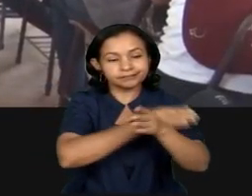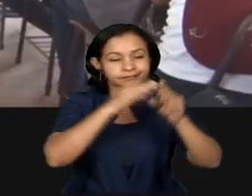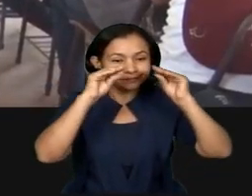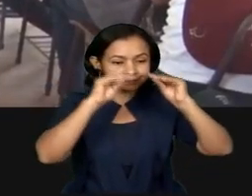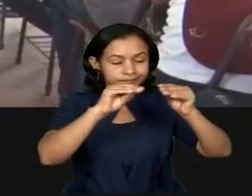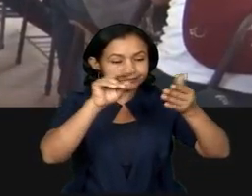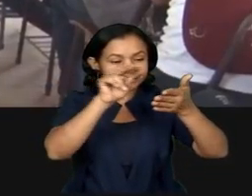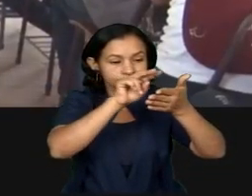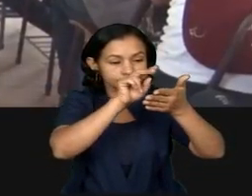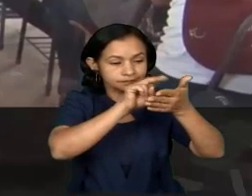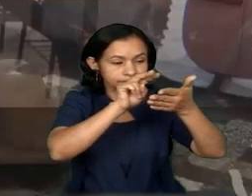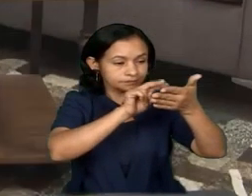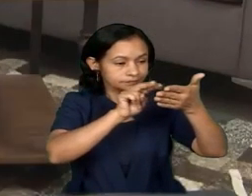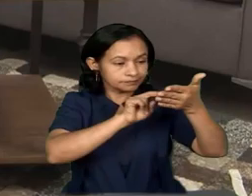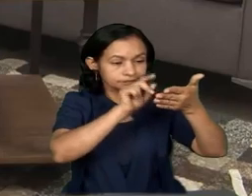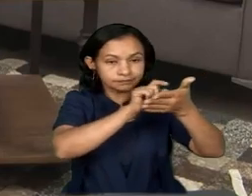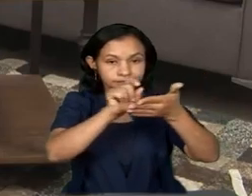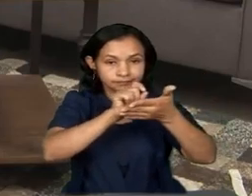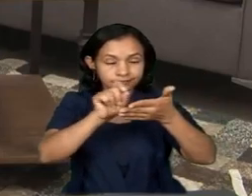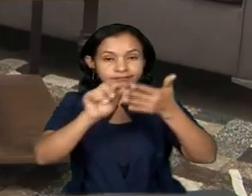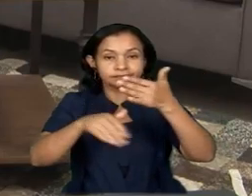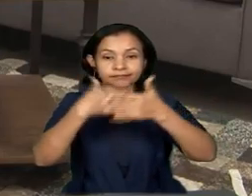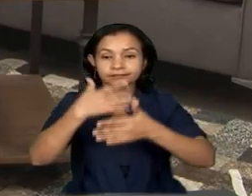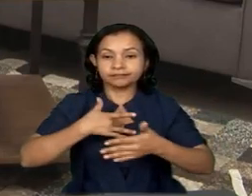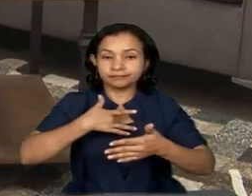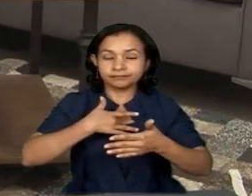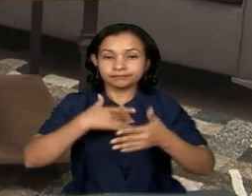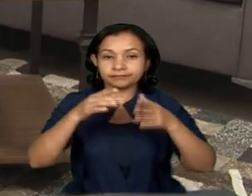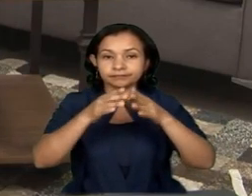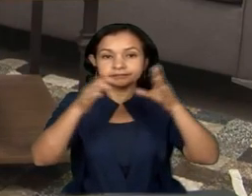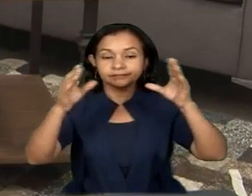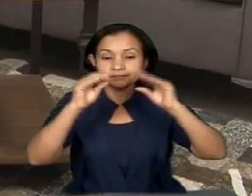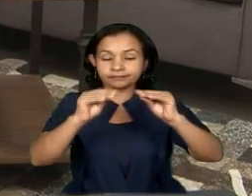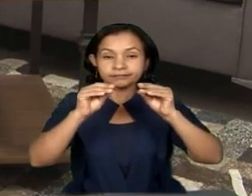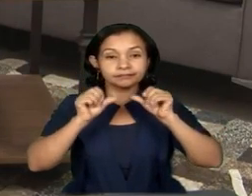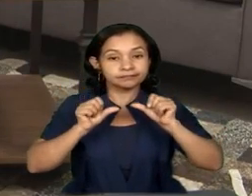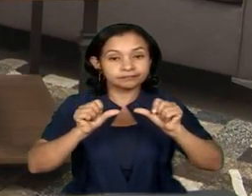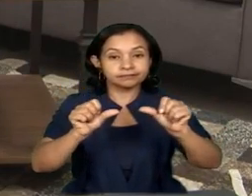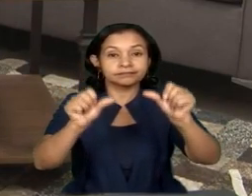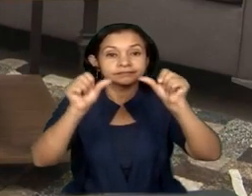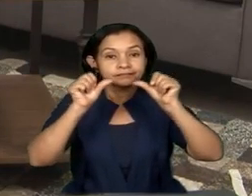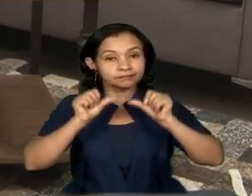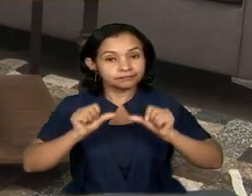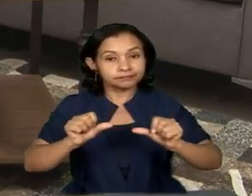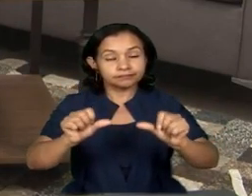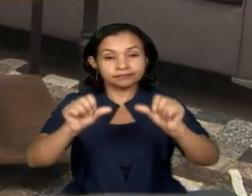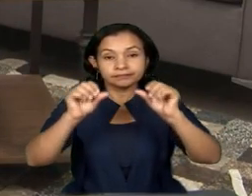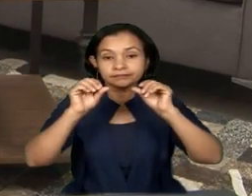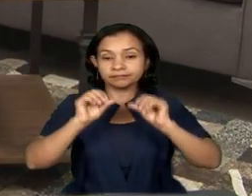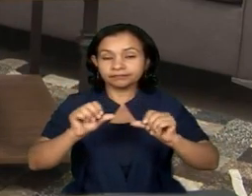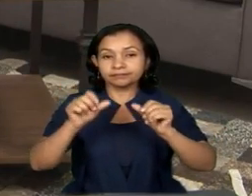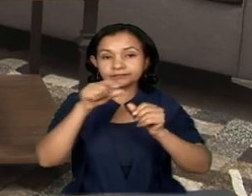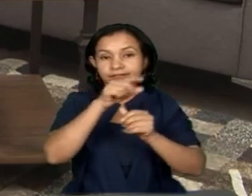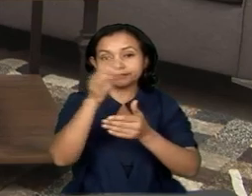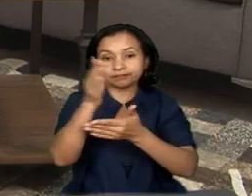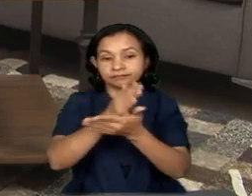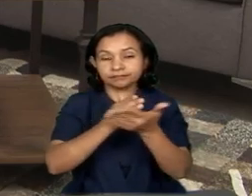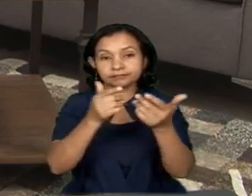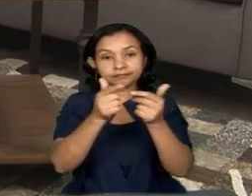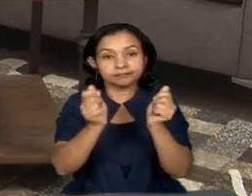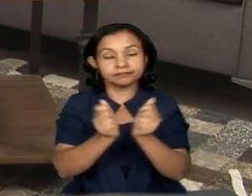nivel nacional y después dentro de la necesidad de crecimiento continuo y de capacitación constante, continuar dándole salida a las nuevas etapas, porque